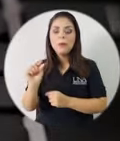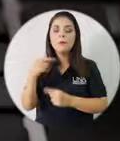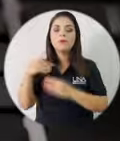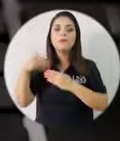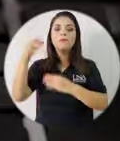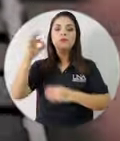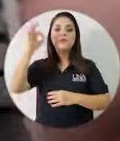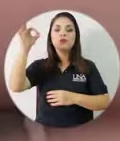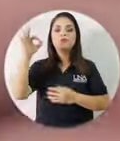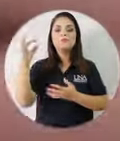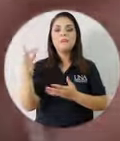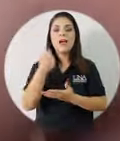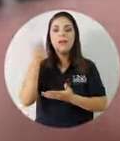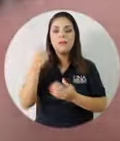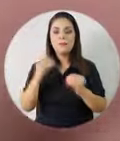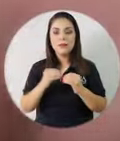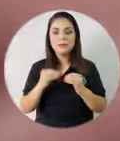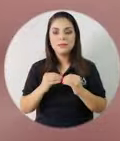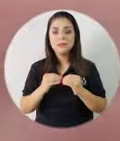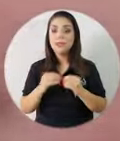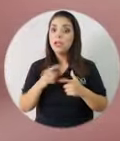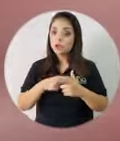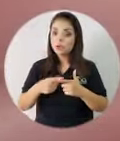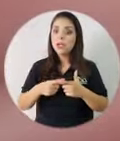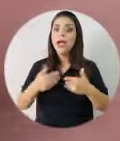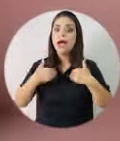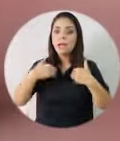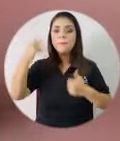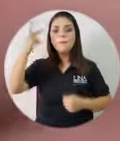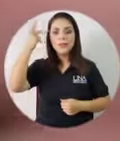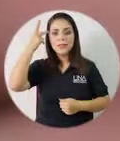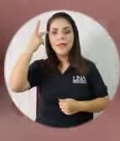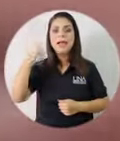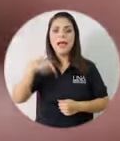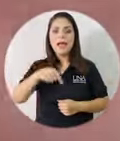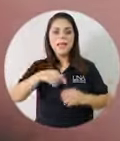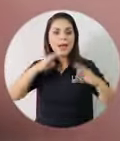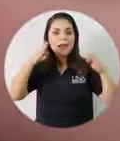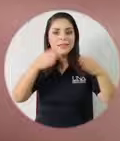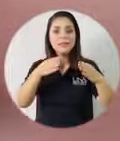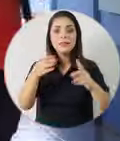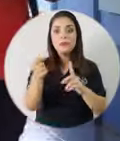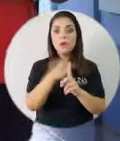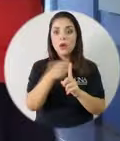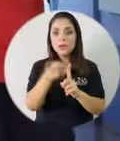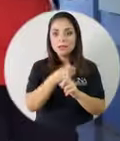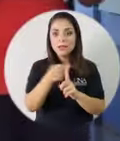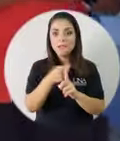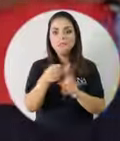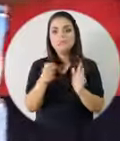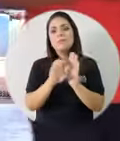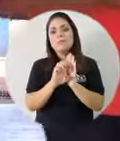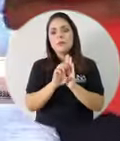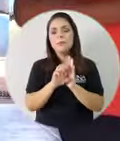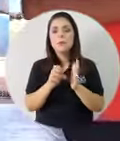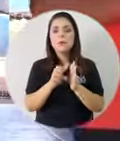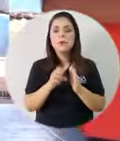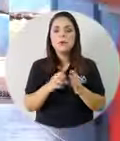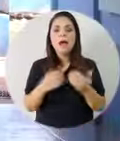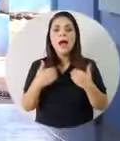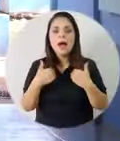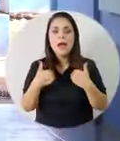violencia, sabemos que hay políticas que atienden la violencia bastante eficazmente, como son los programas que tienen que ver con